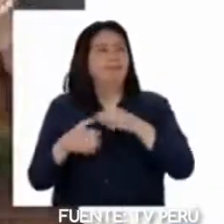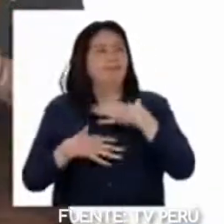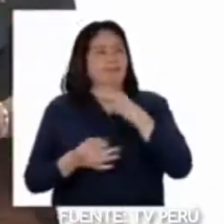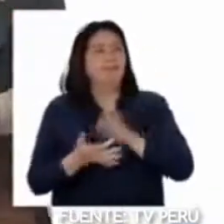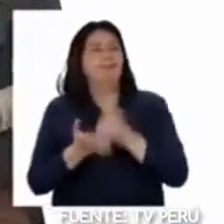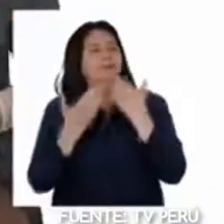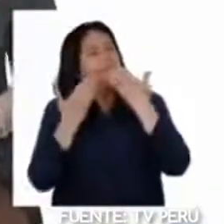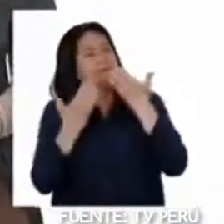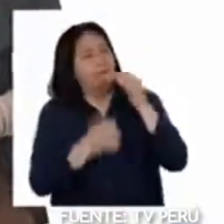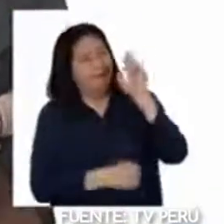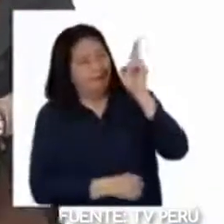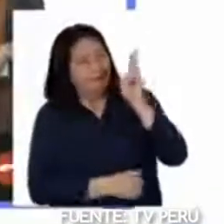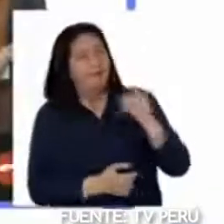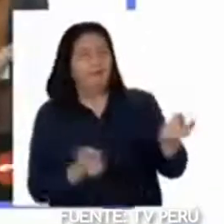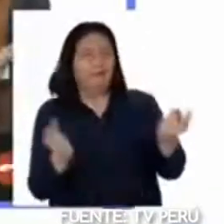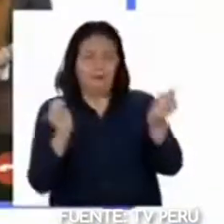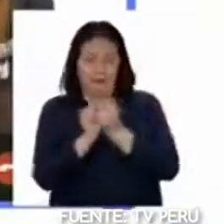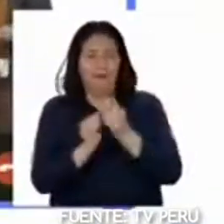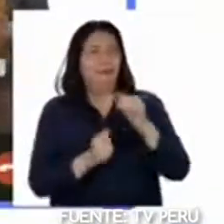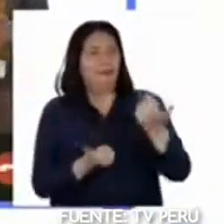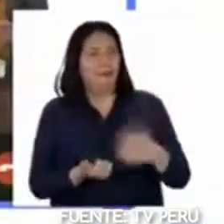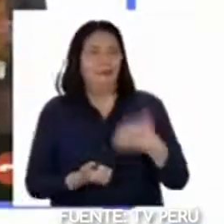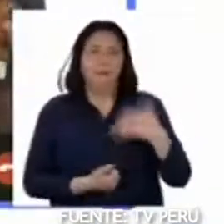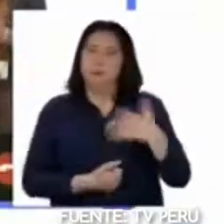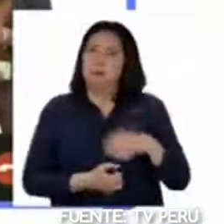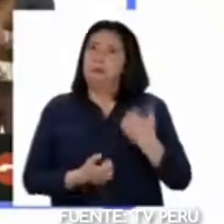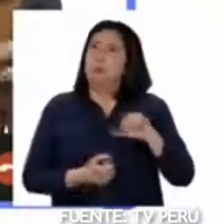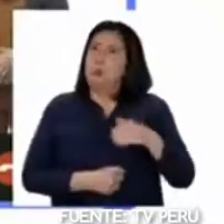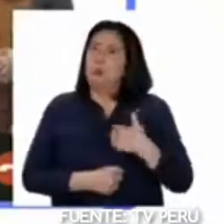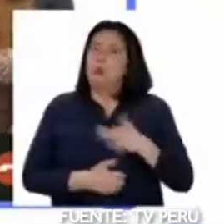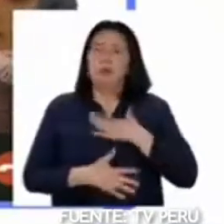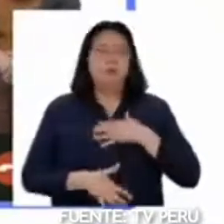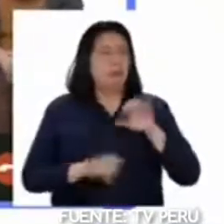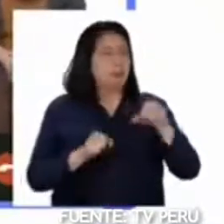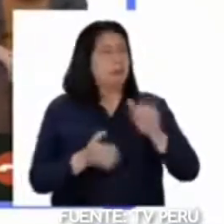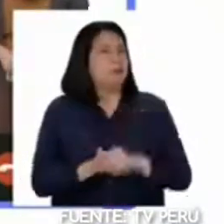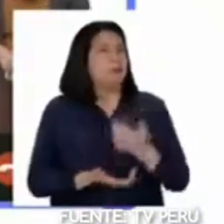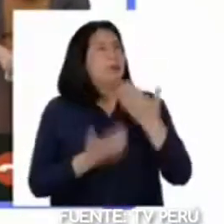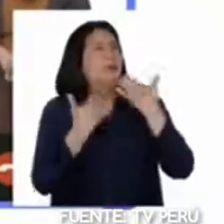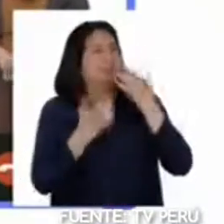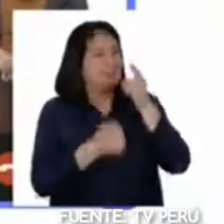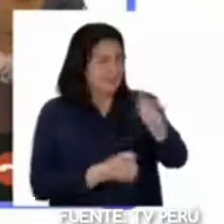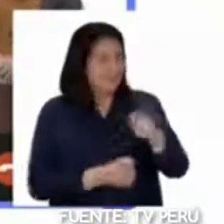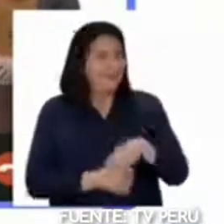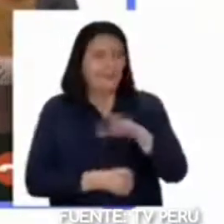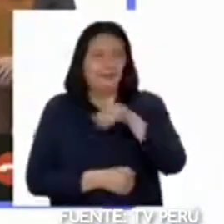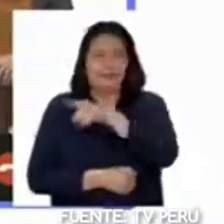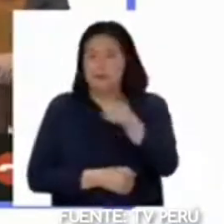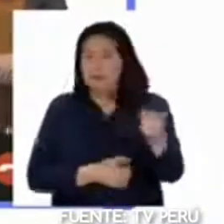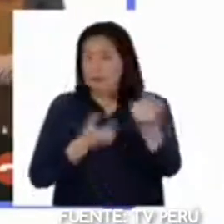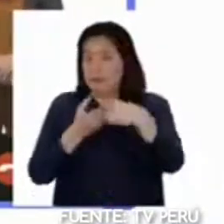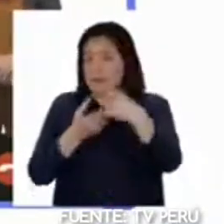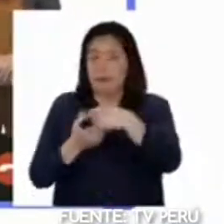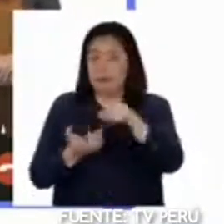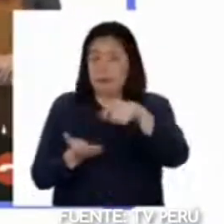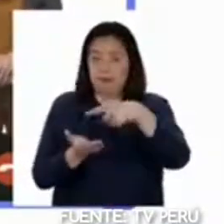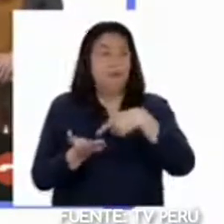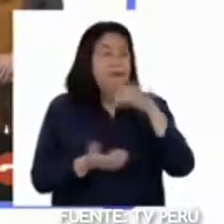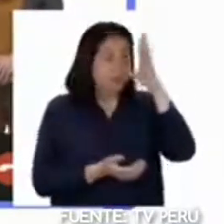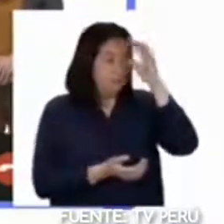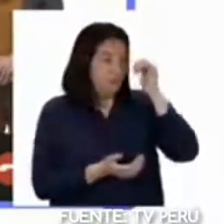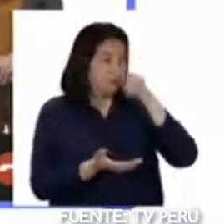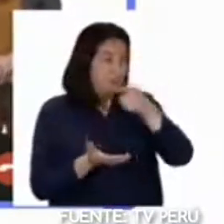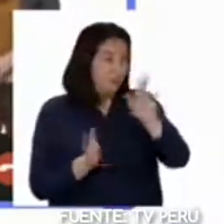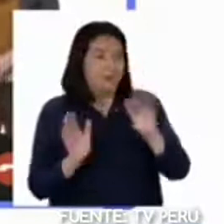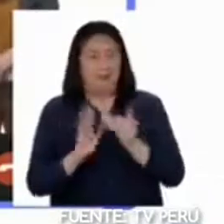interesante. Muchísimas gracias por acompañarnos. Ha sido un programa muy útil y divertido. Gracias a ti y a todas las participaciones de las